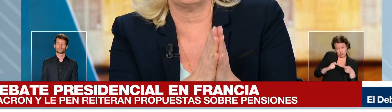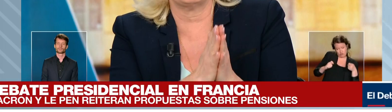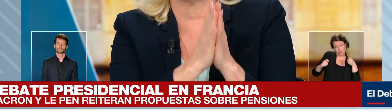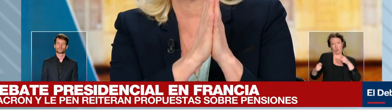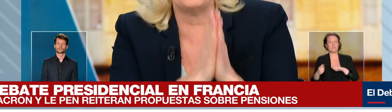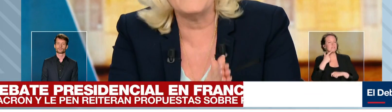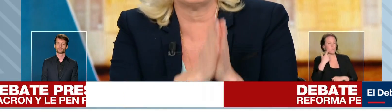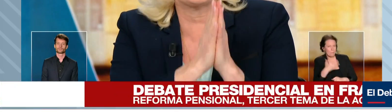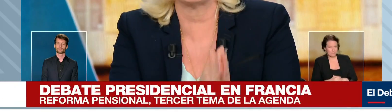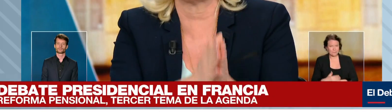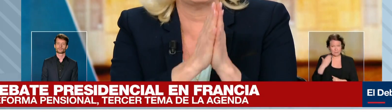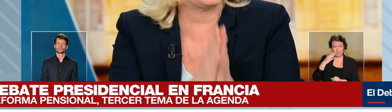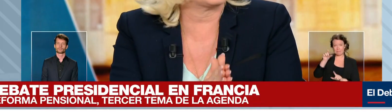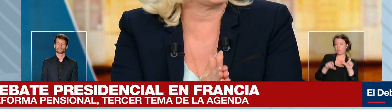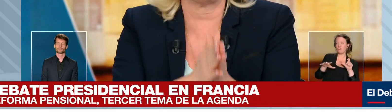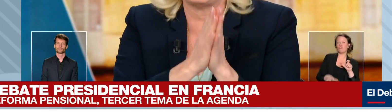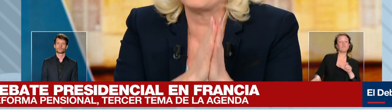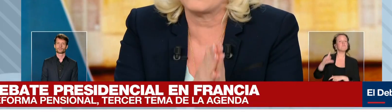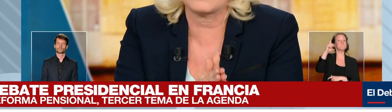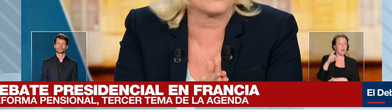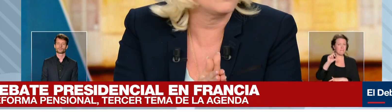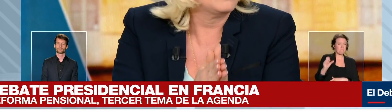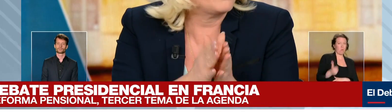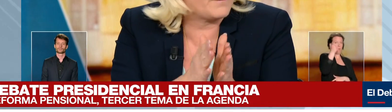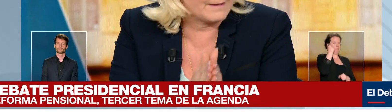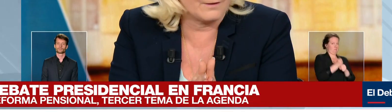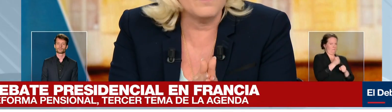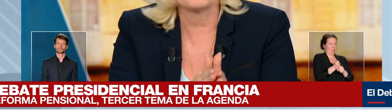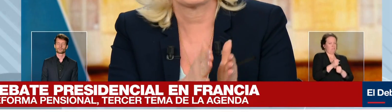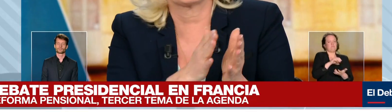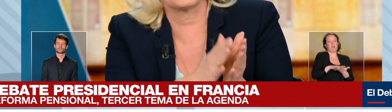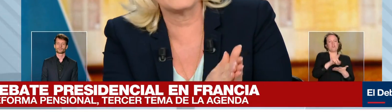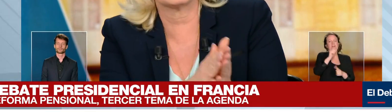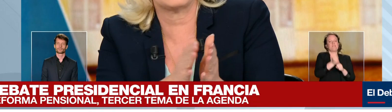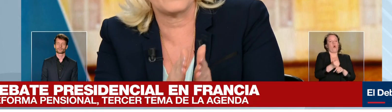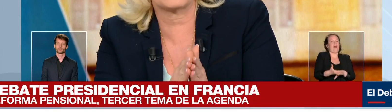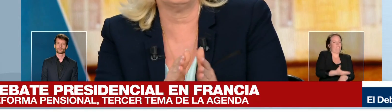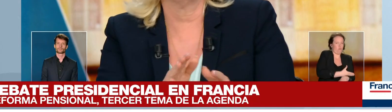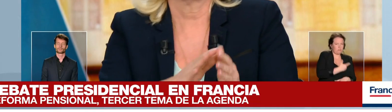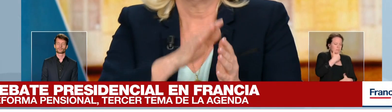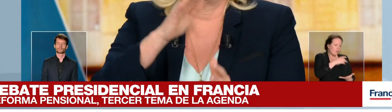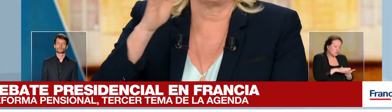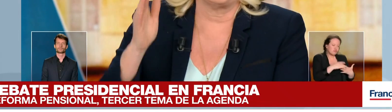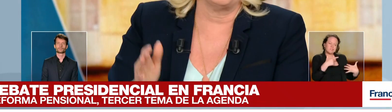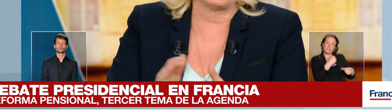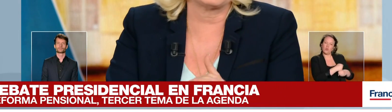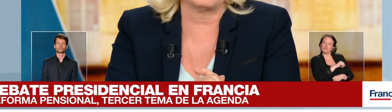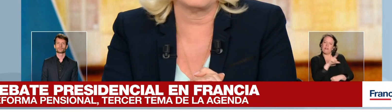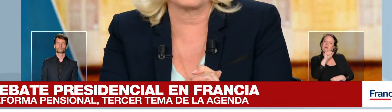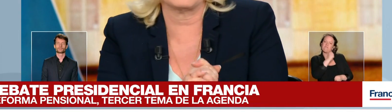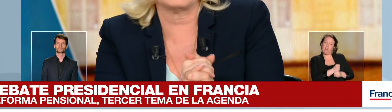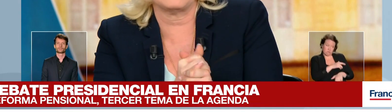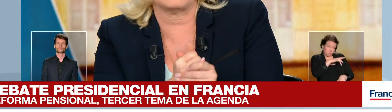progresivo. Todos los que hayan tenido un primer empleo significativo antes de la edad de 20 años, entre los 17 y los 20